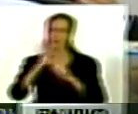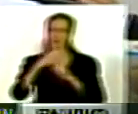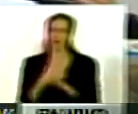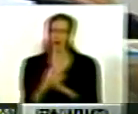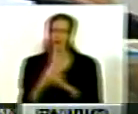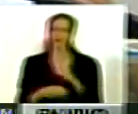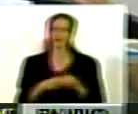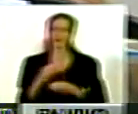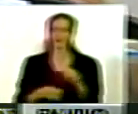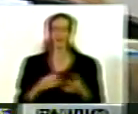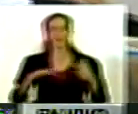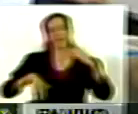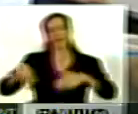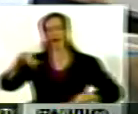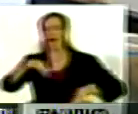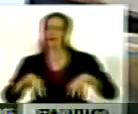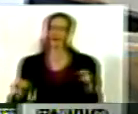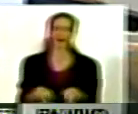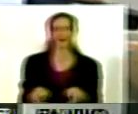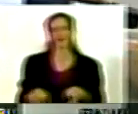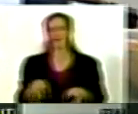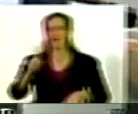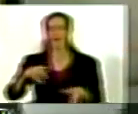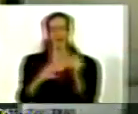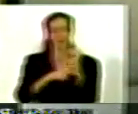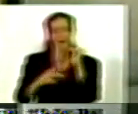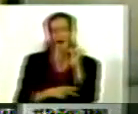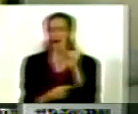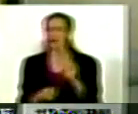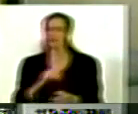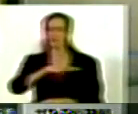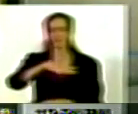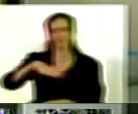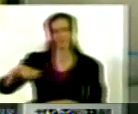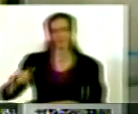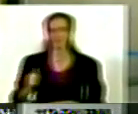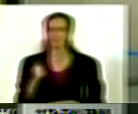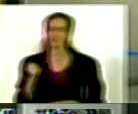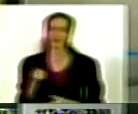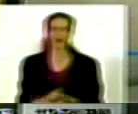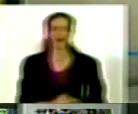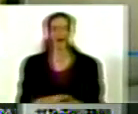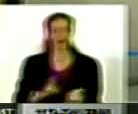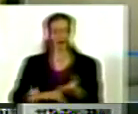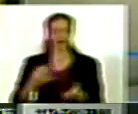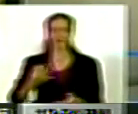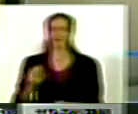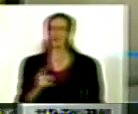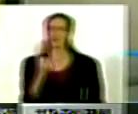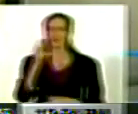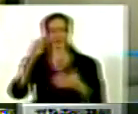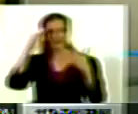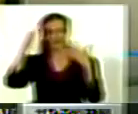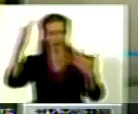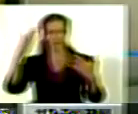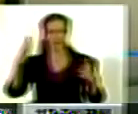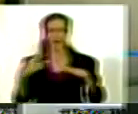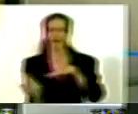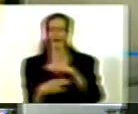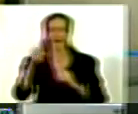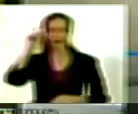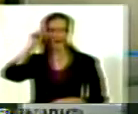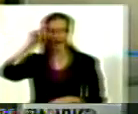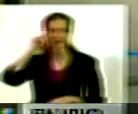que llevamos a playas, ríos, parques y el balneario. Ya está garantizado. Mira, primero le envío un saludo a los recreadores